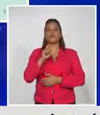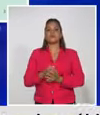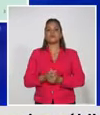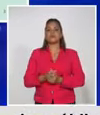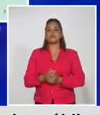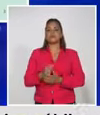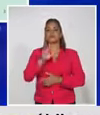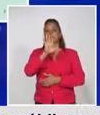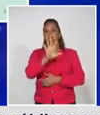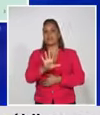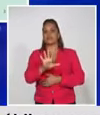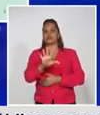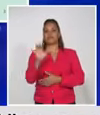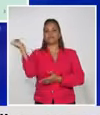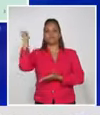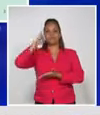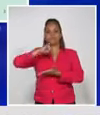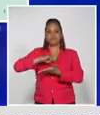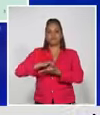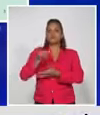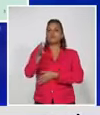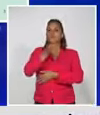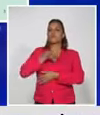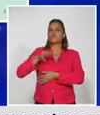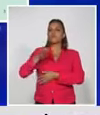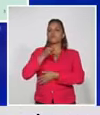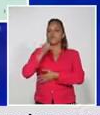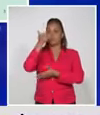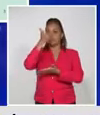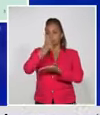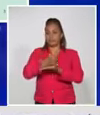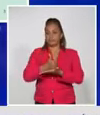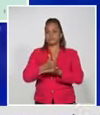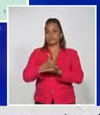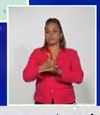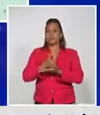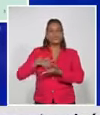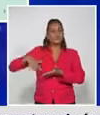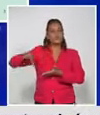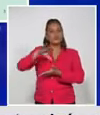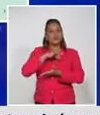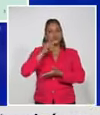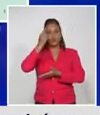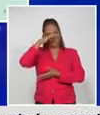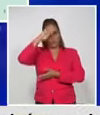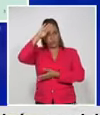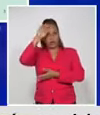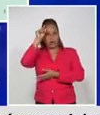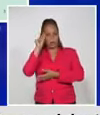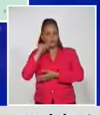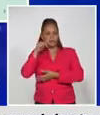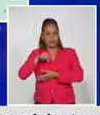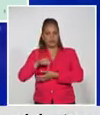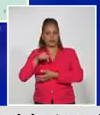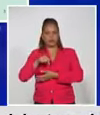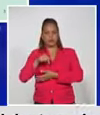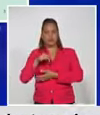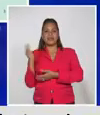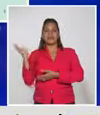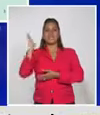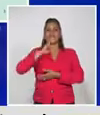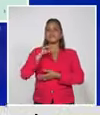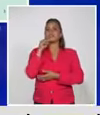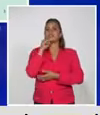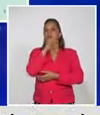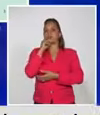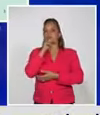5 casos importados del municipio Cabecera, todos viajeros cubanos procedentes de Rusia.